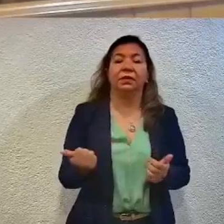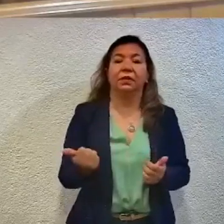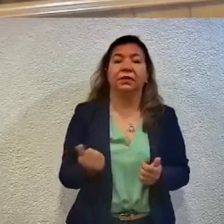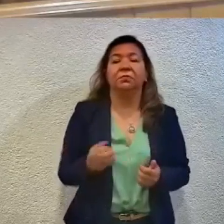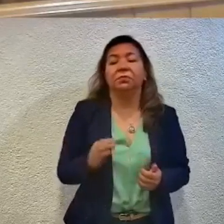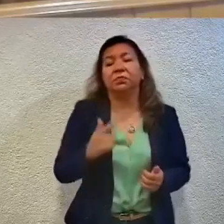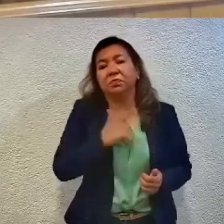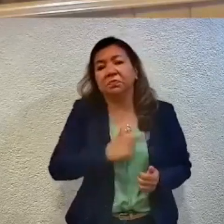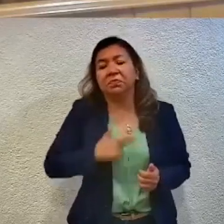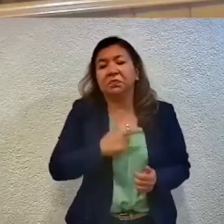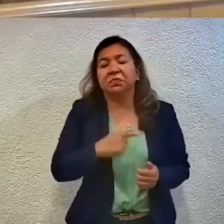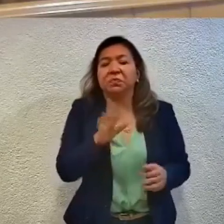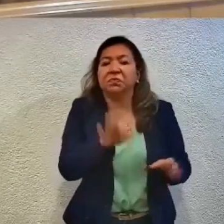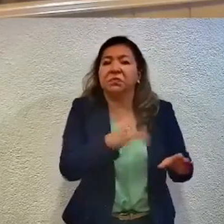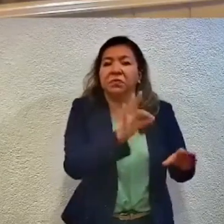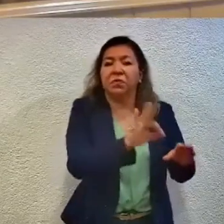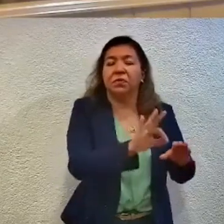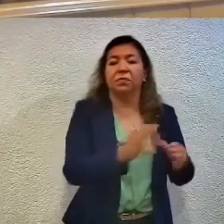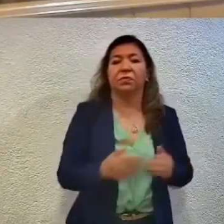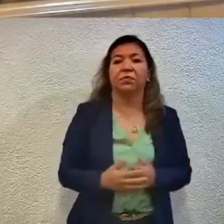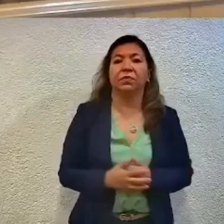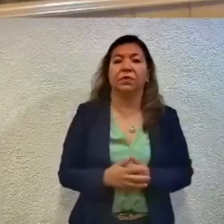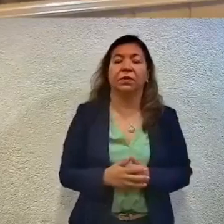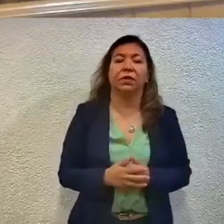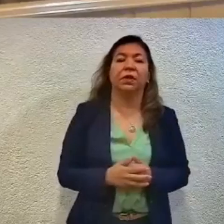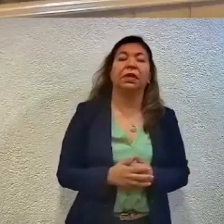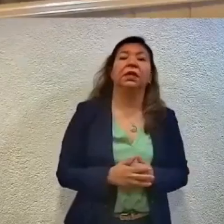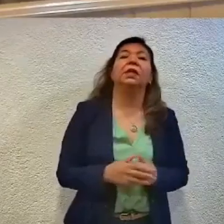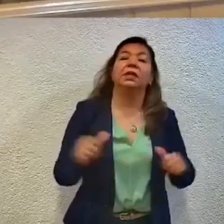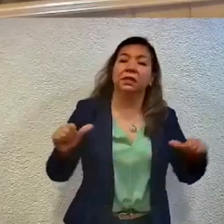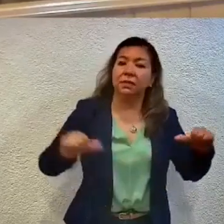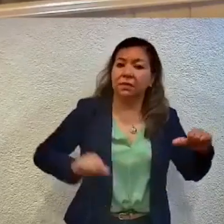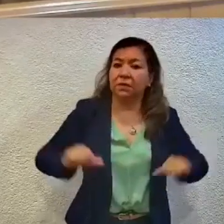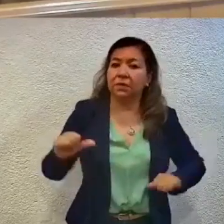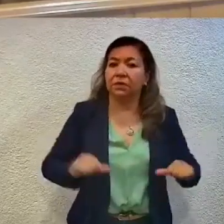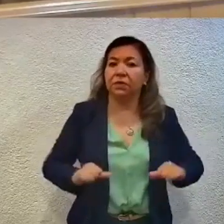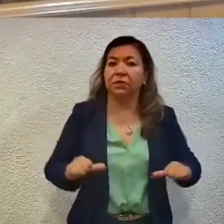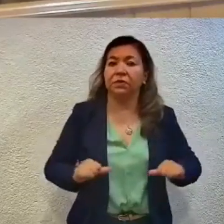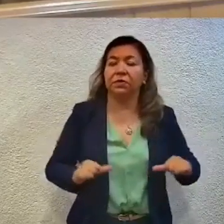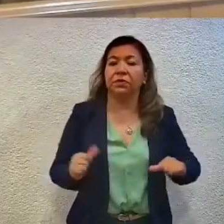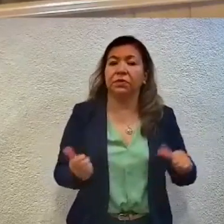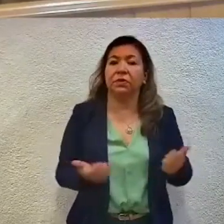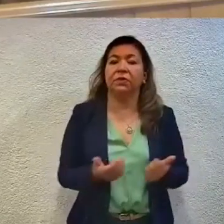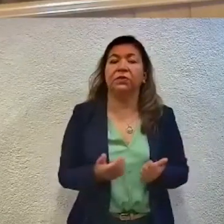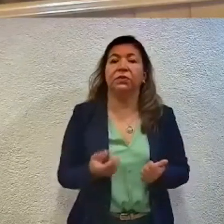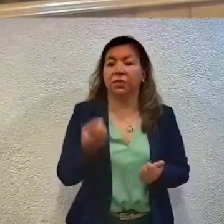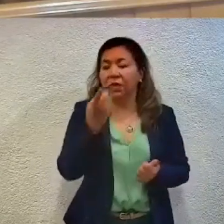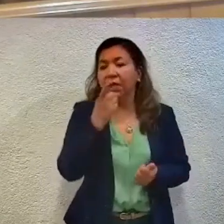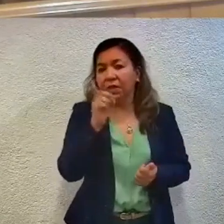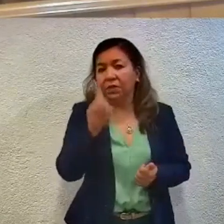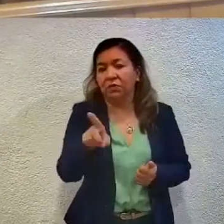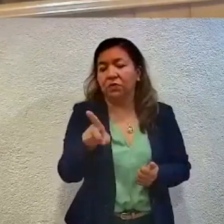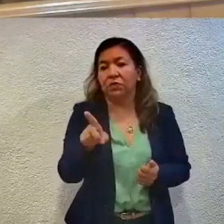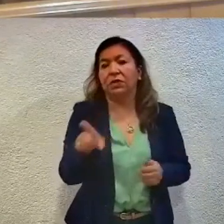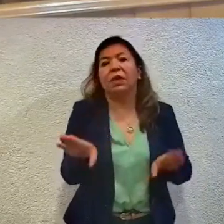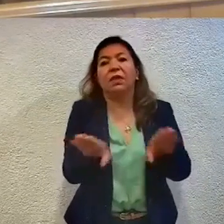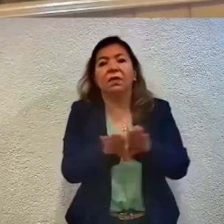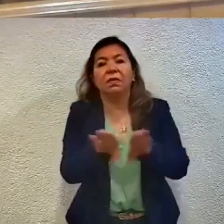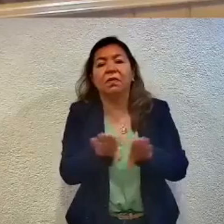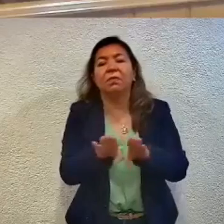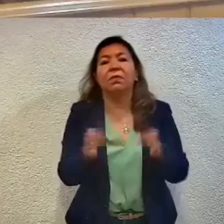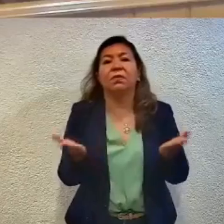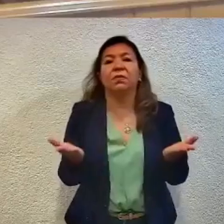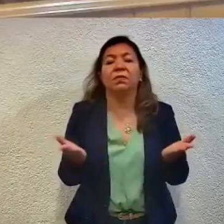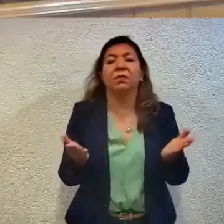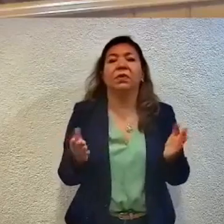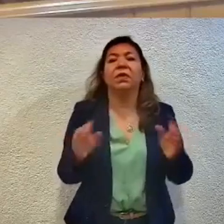preferencia. Aunado a ello, la parte actora omitió precisar en su demanda la mecánica de los hechos y circunstancias